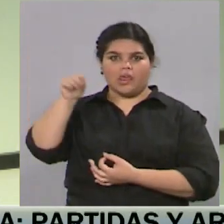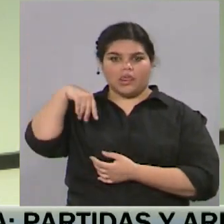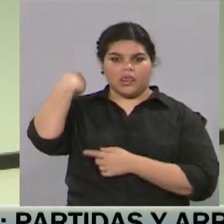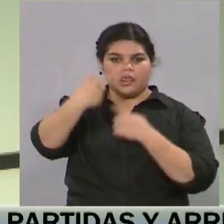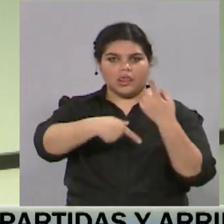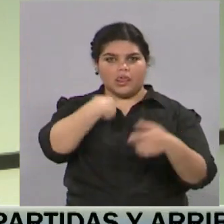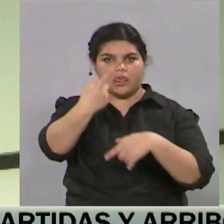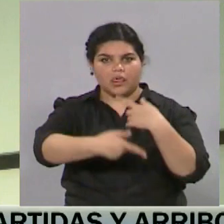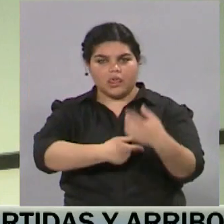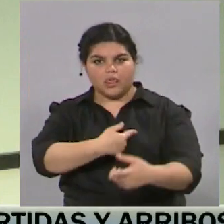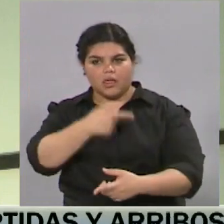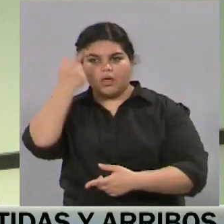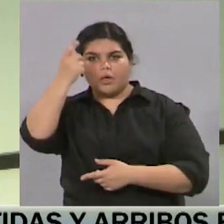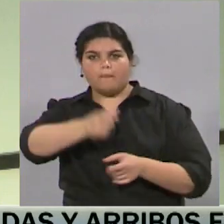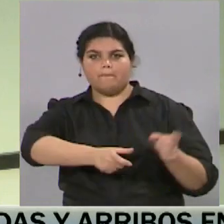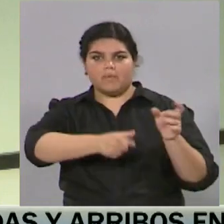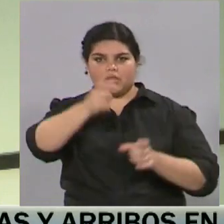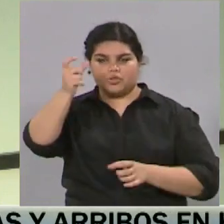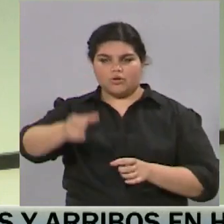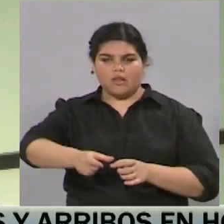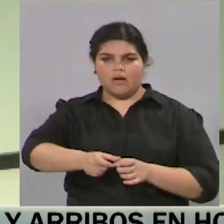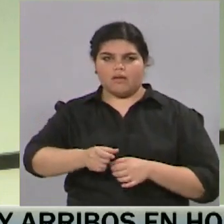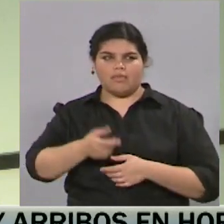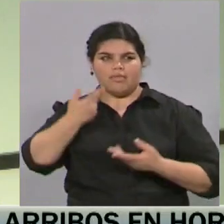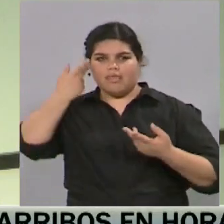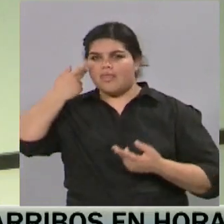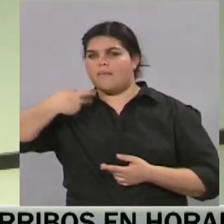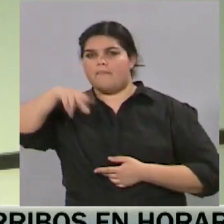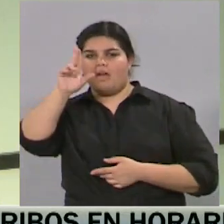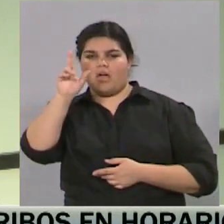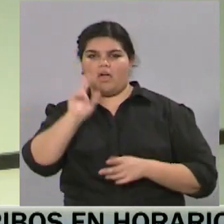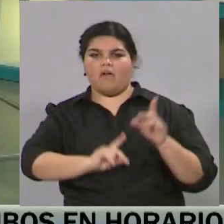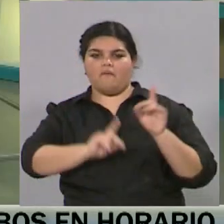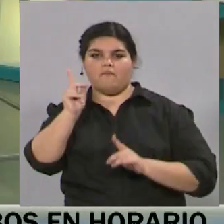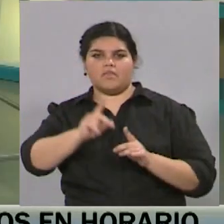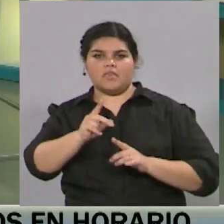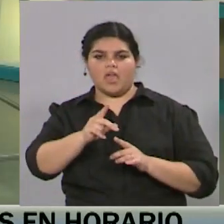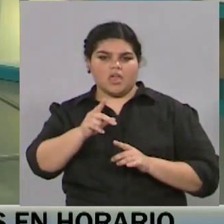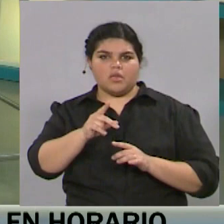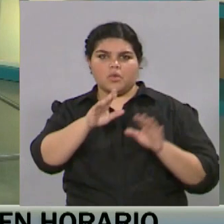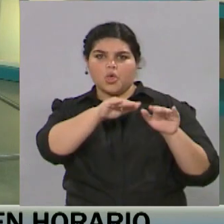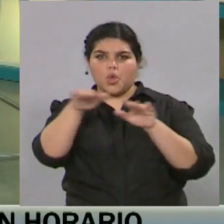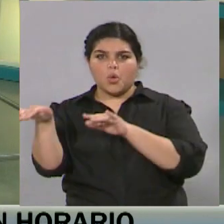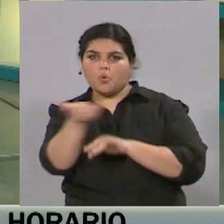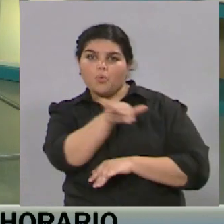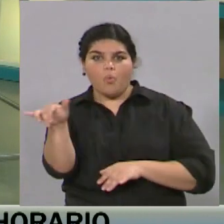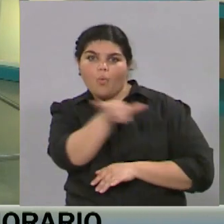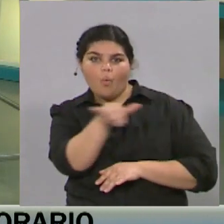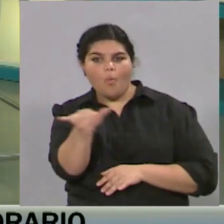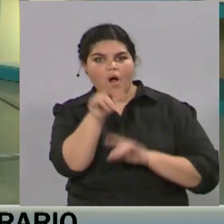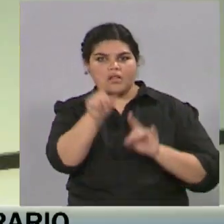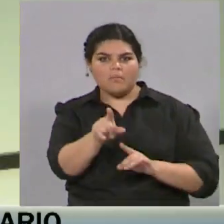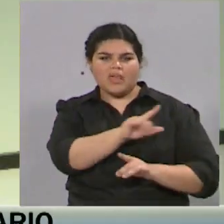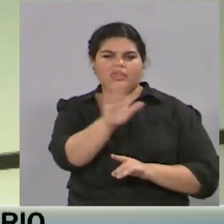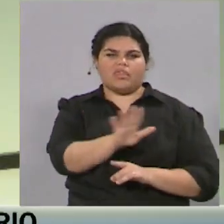que abusan de cualquier condición, a veces hay entre iguales el maltrato. Y es importante que también se sepa que todos los que